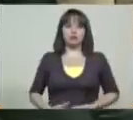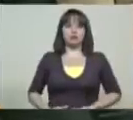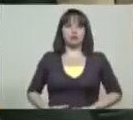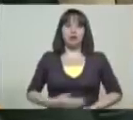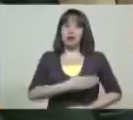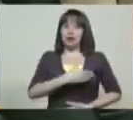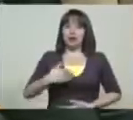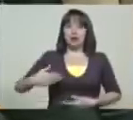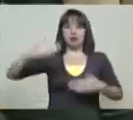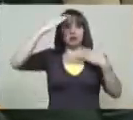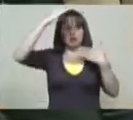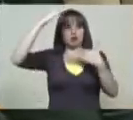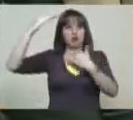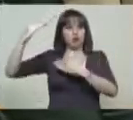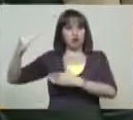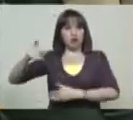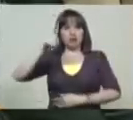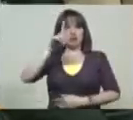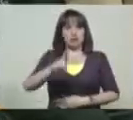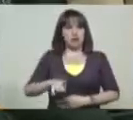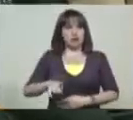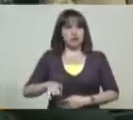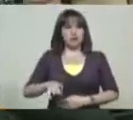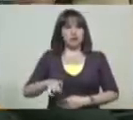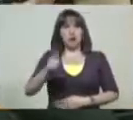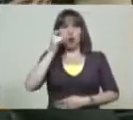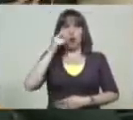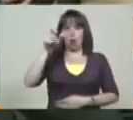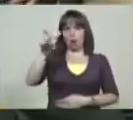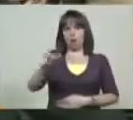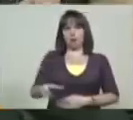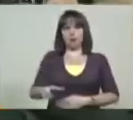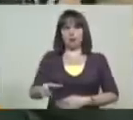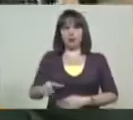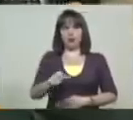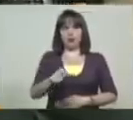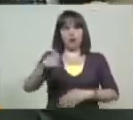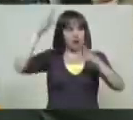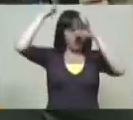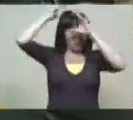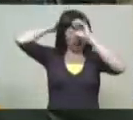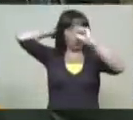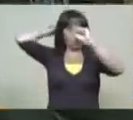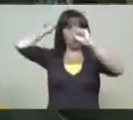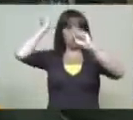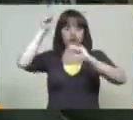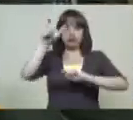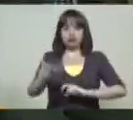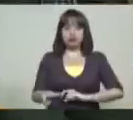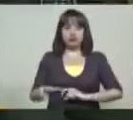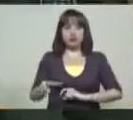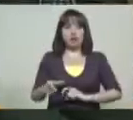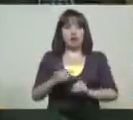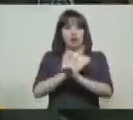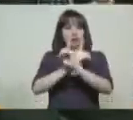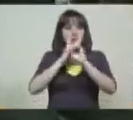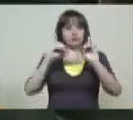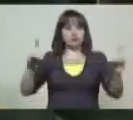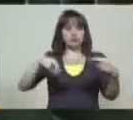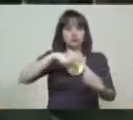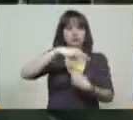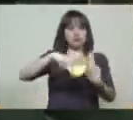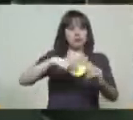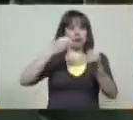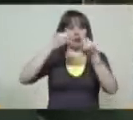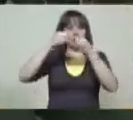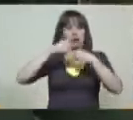quiero saludar al compañero Ri Sun-jil, embajador de la República Democrática de Corea, y mandarle un